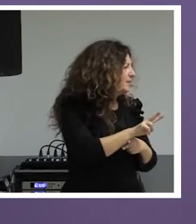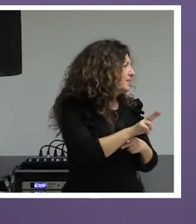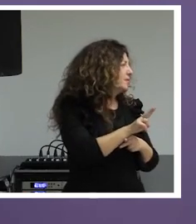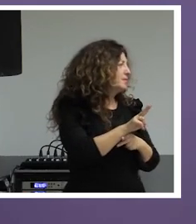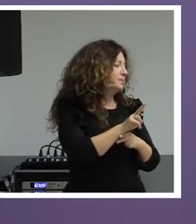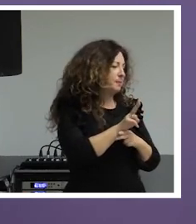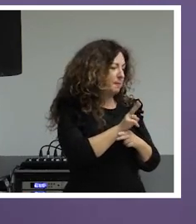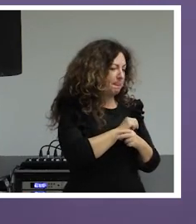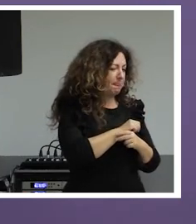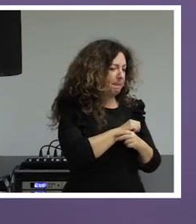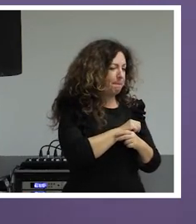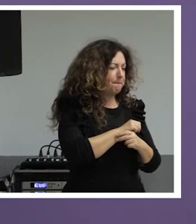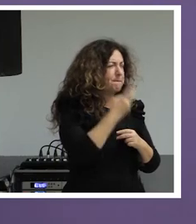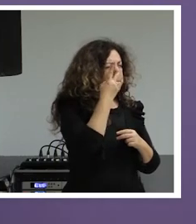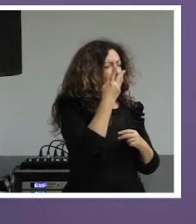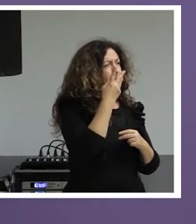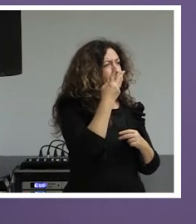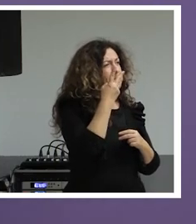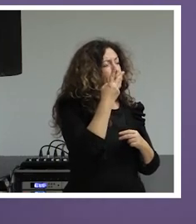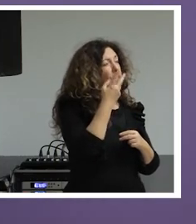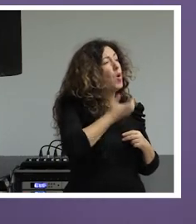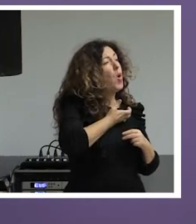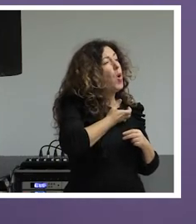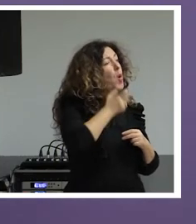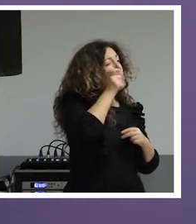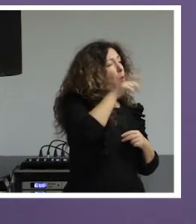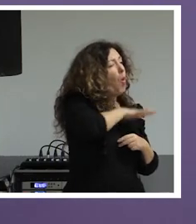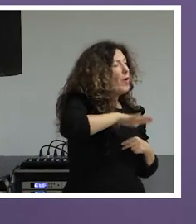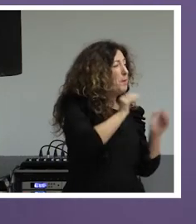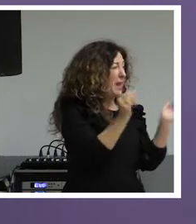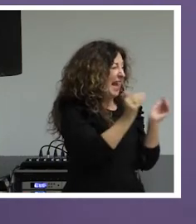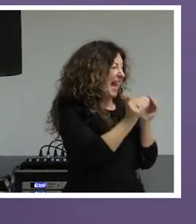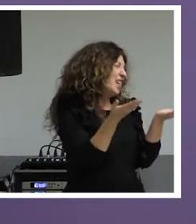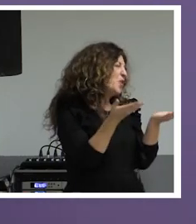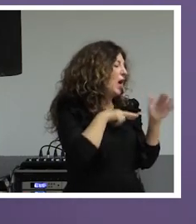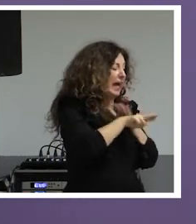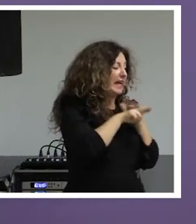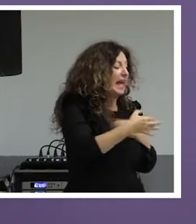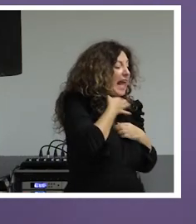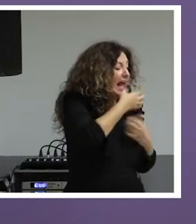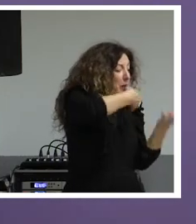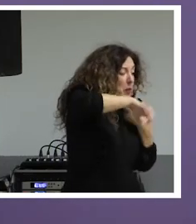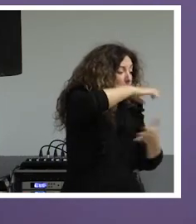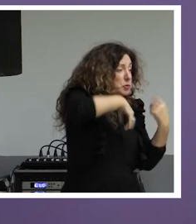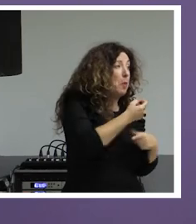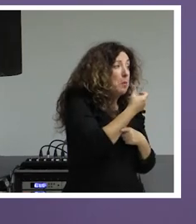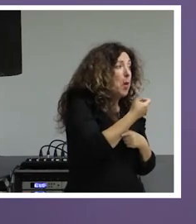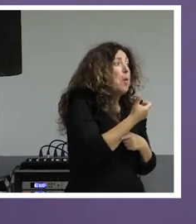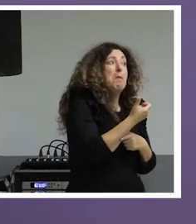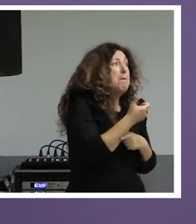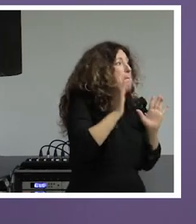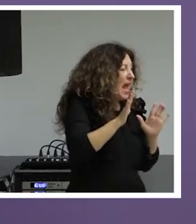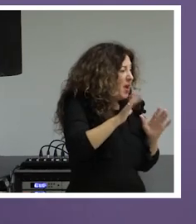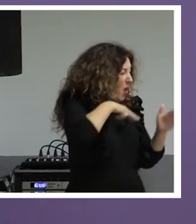están alejados de la realidad del día a día la segunda realidad que me he encontrado la segunda cosa curiosa que me he encontrado es